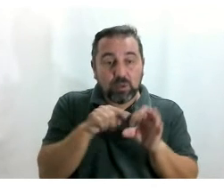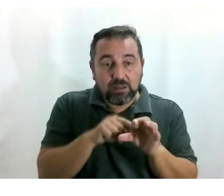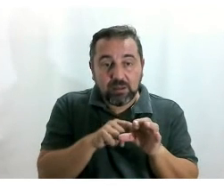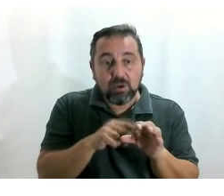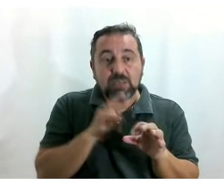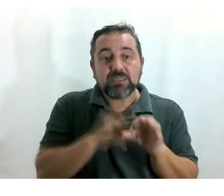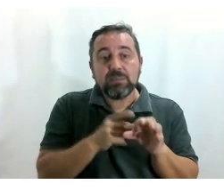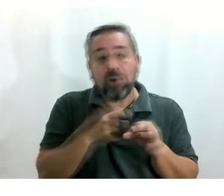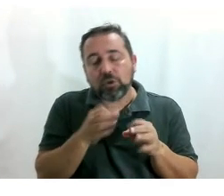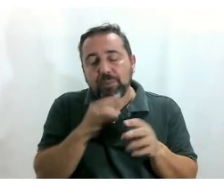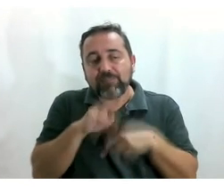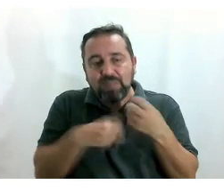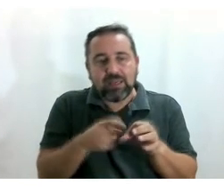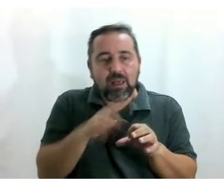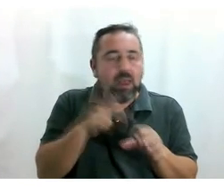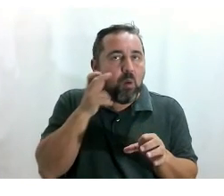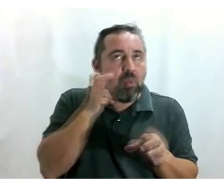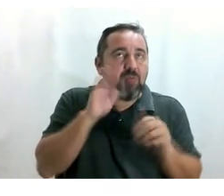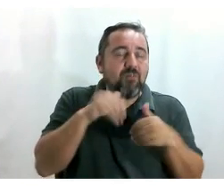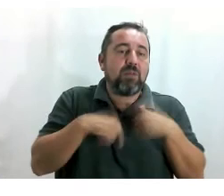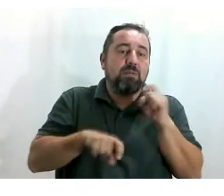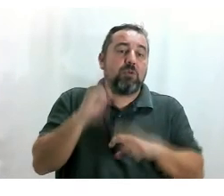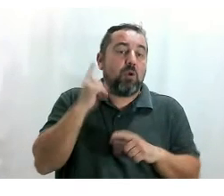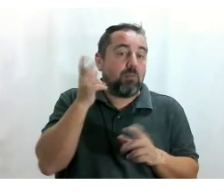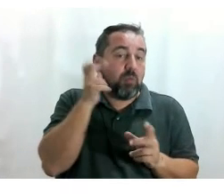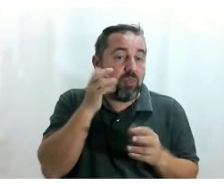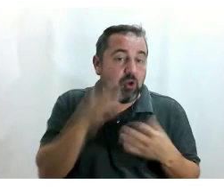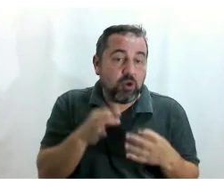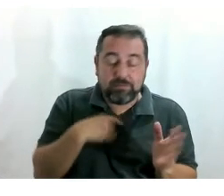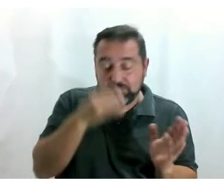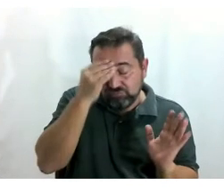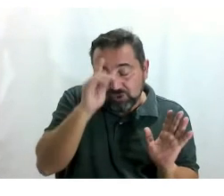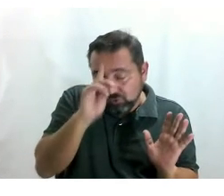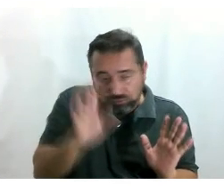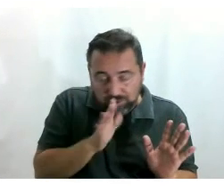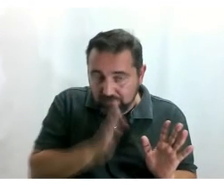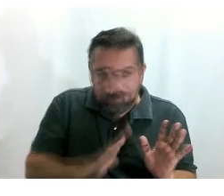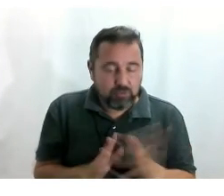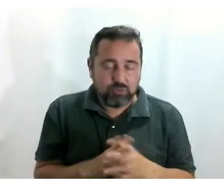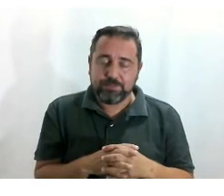cell o algo para regenerar la audición normal, no se llega. De momento no se llega.